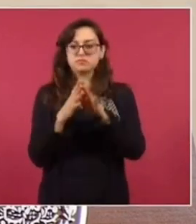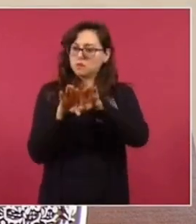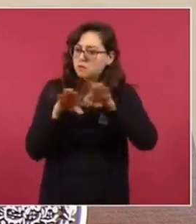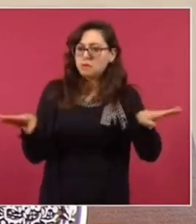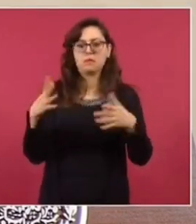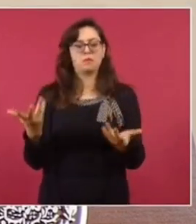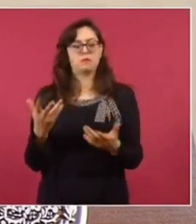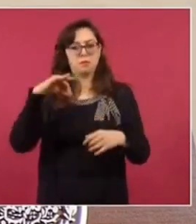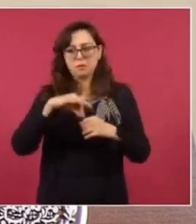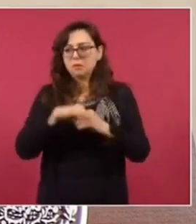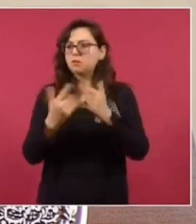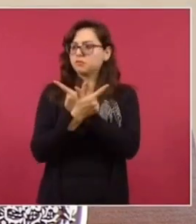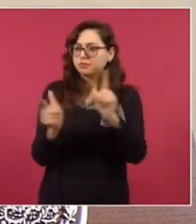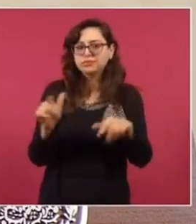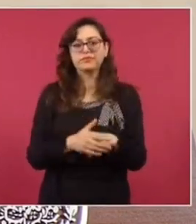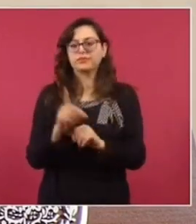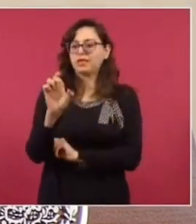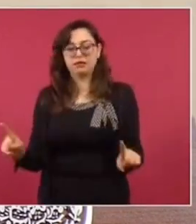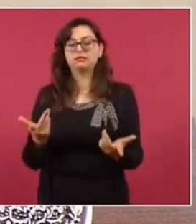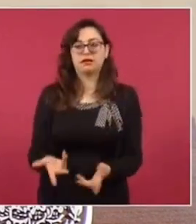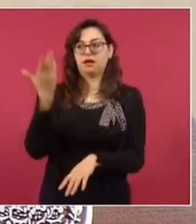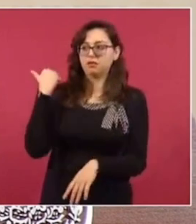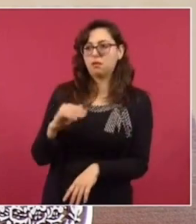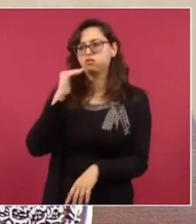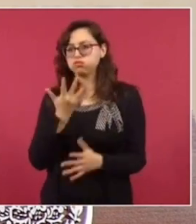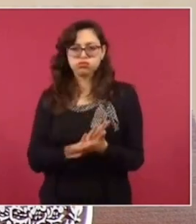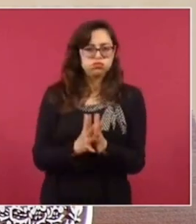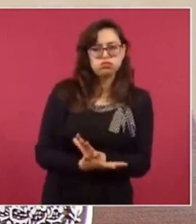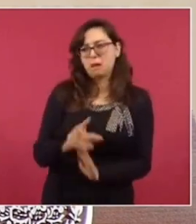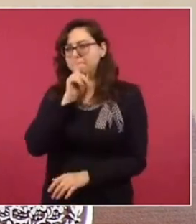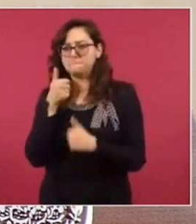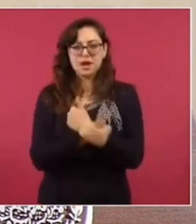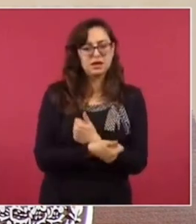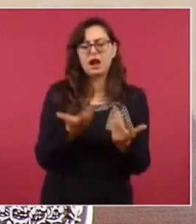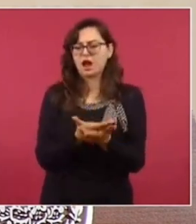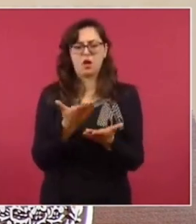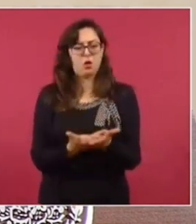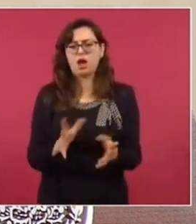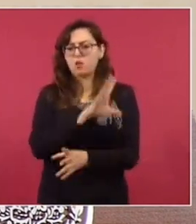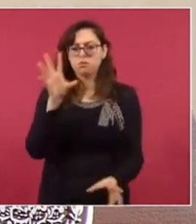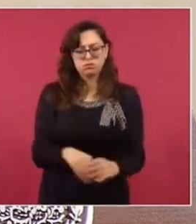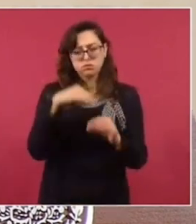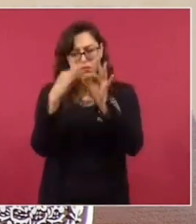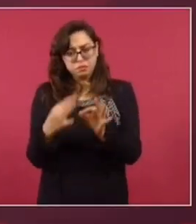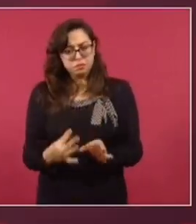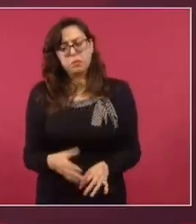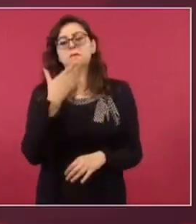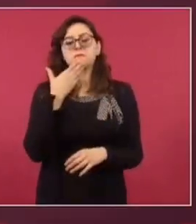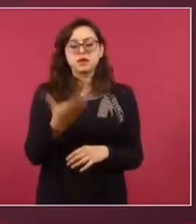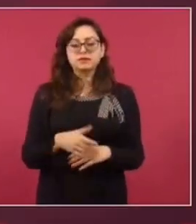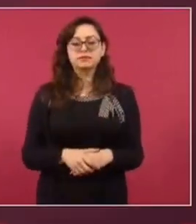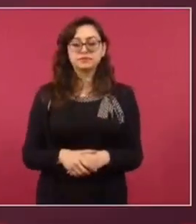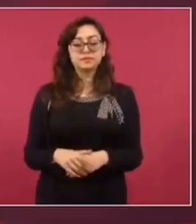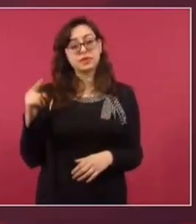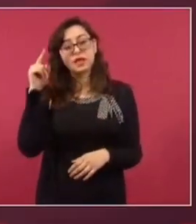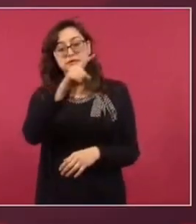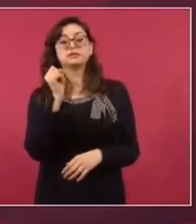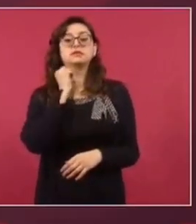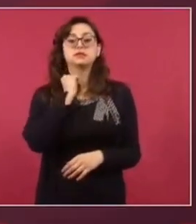apúntele bien, de un verdadero Estado de Derecho. Entonces, ya se aprobó en el Senado esta reforma,